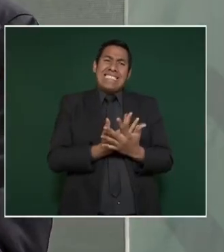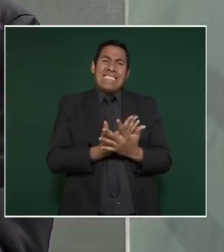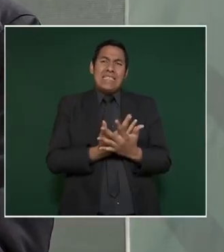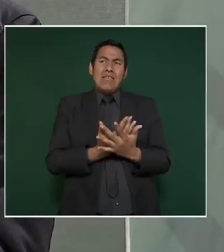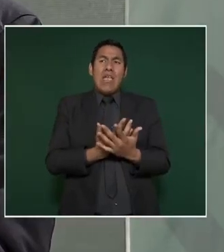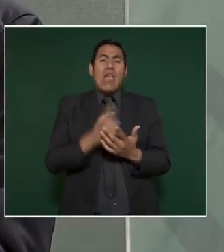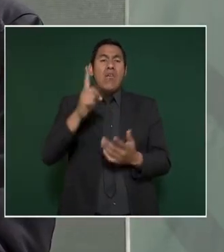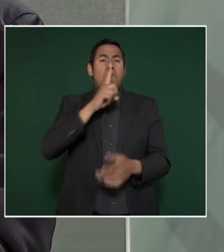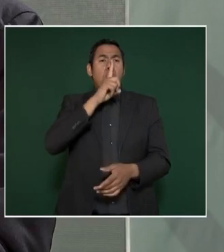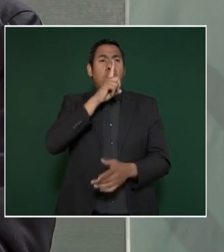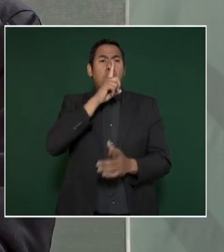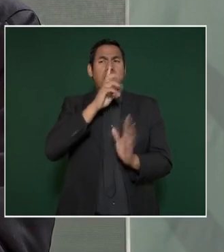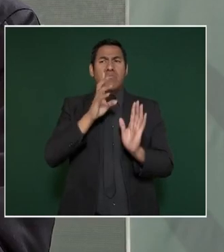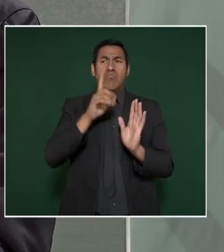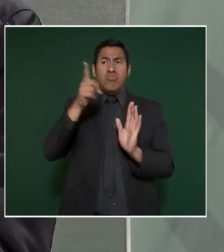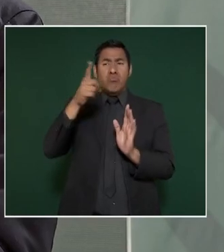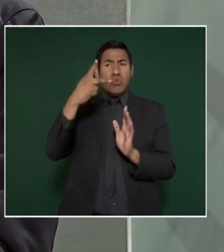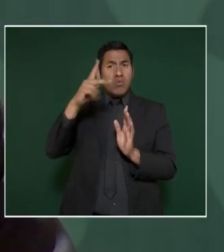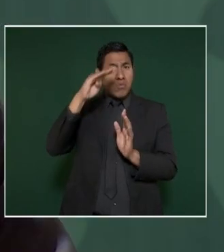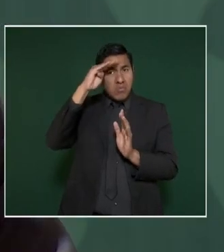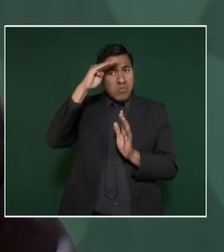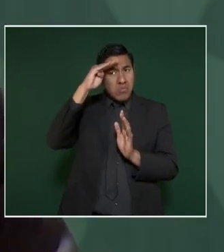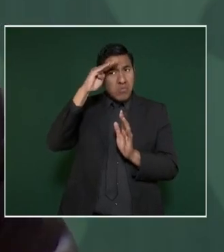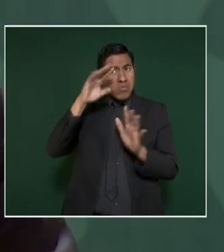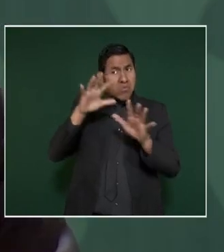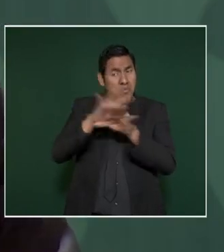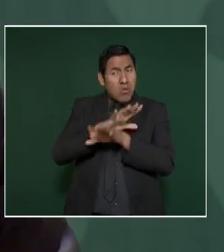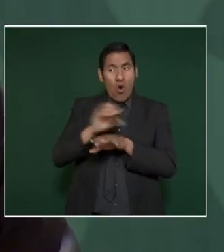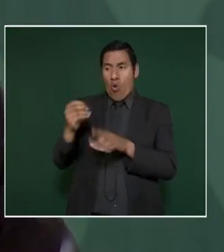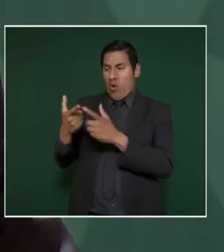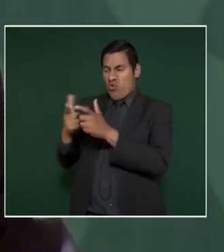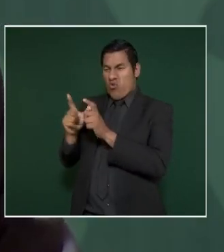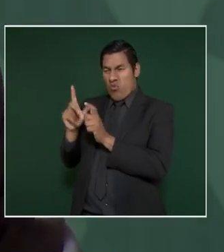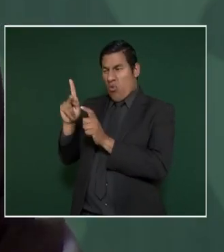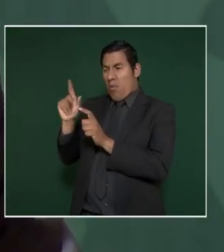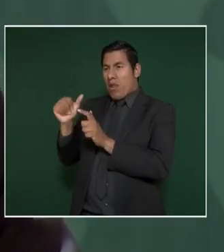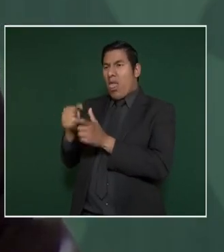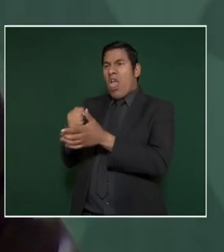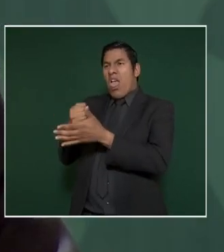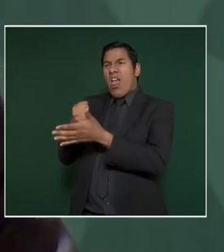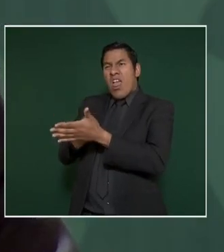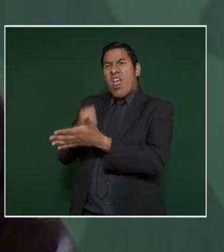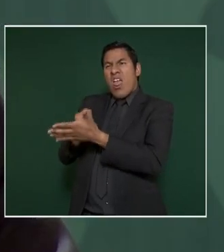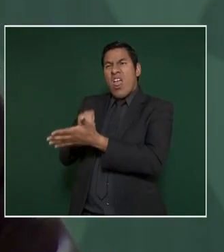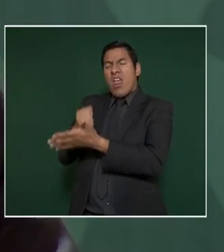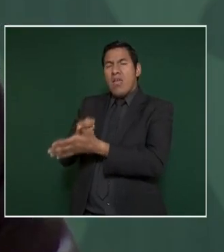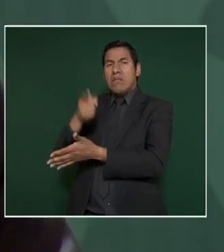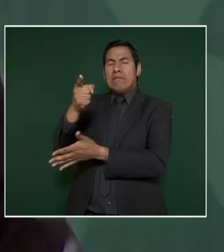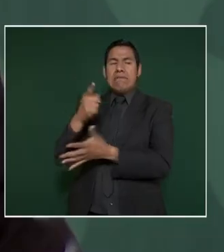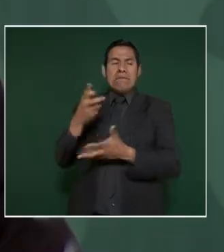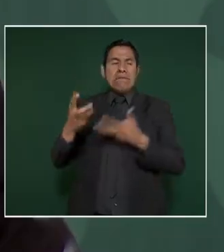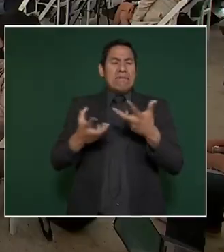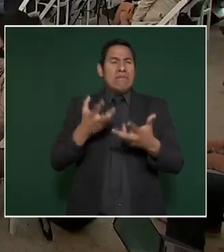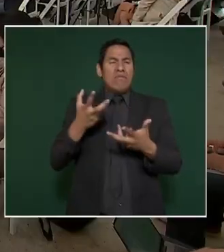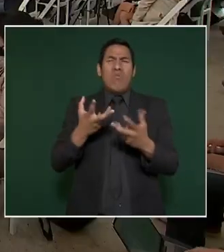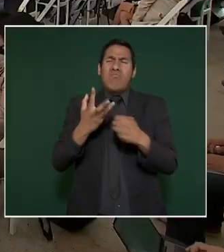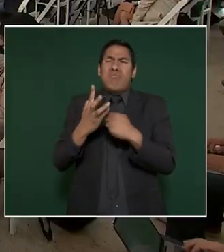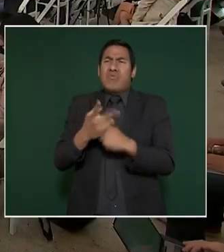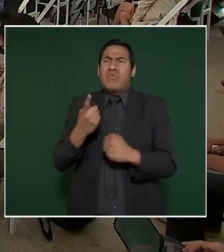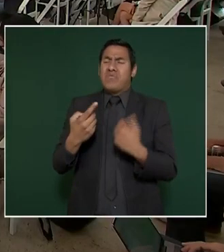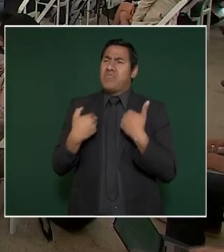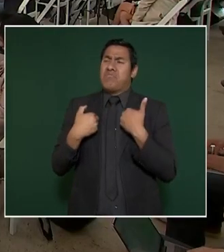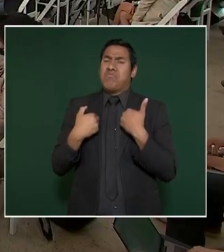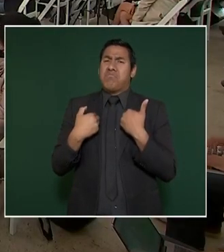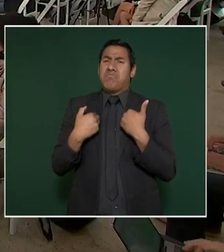se cambió de parecer o la presionaron o Por